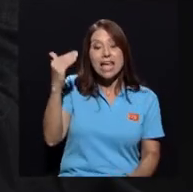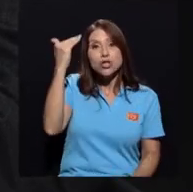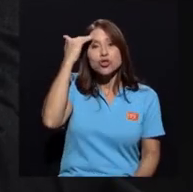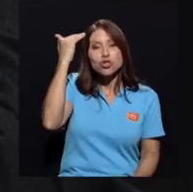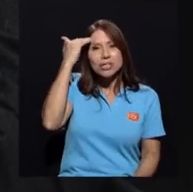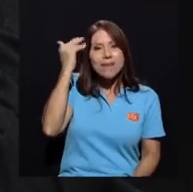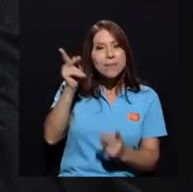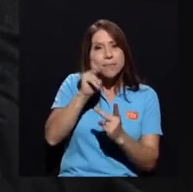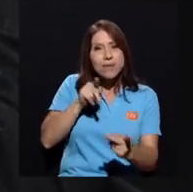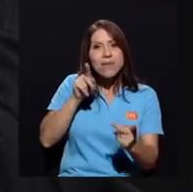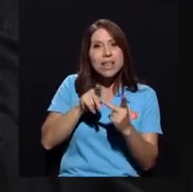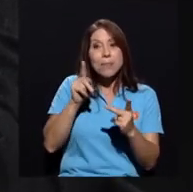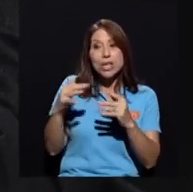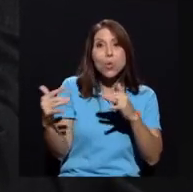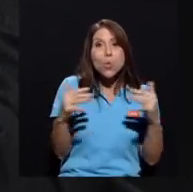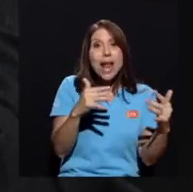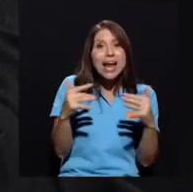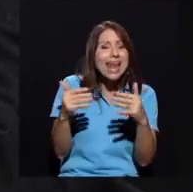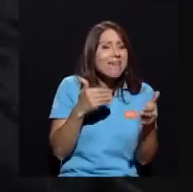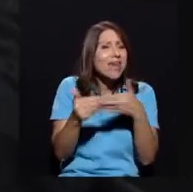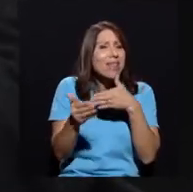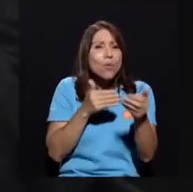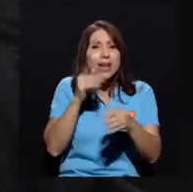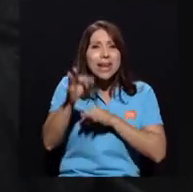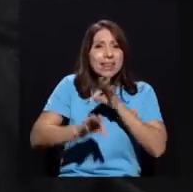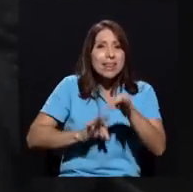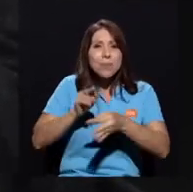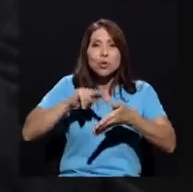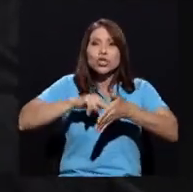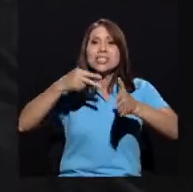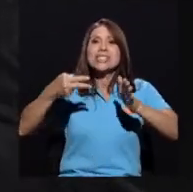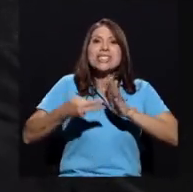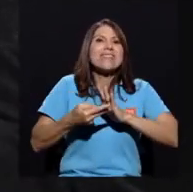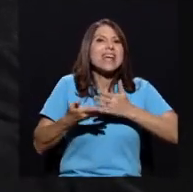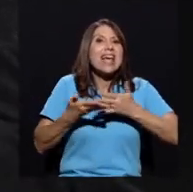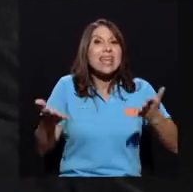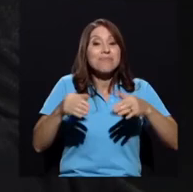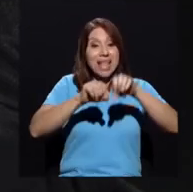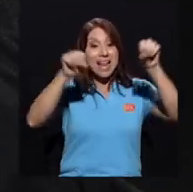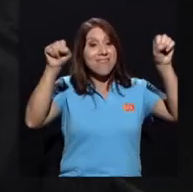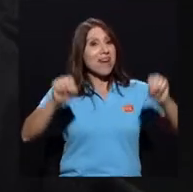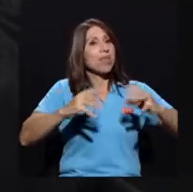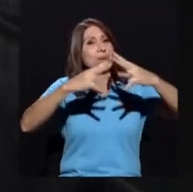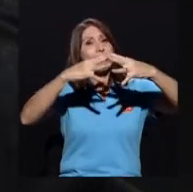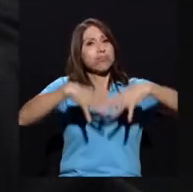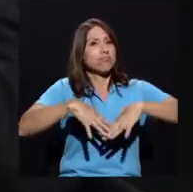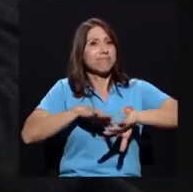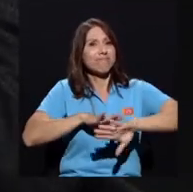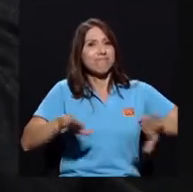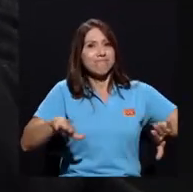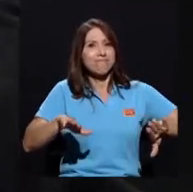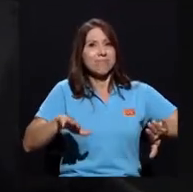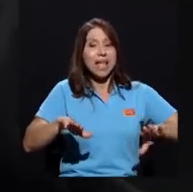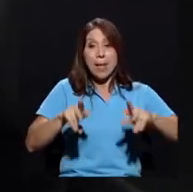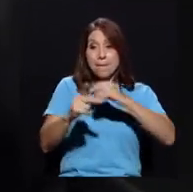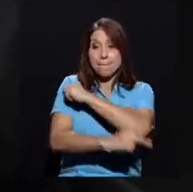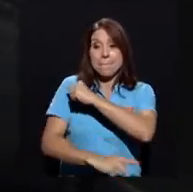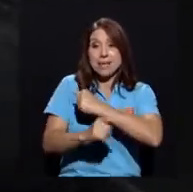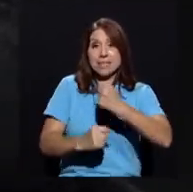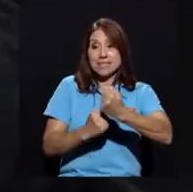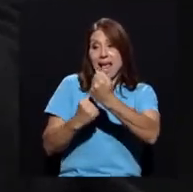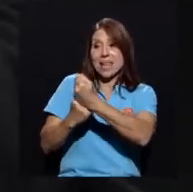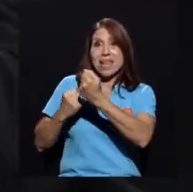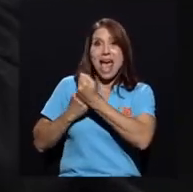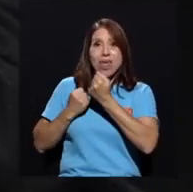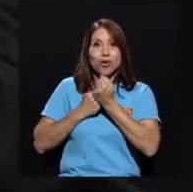perfectamente que una guerra, casi que de cualquier tipo, implica el descabezamiento del régimen. Es decir, los aliados harían un